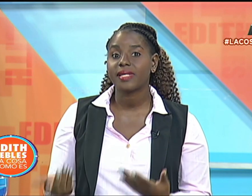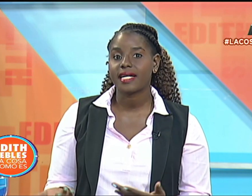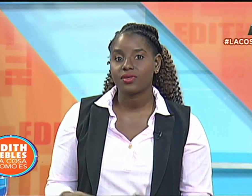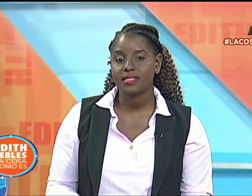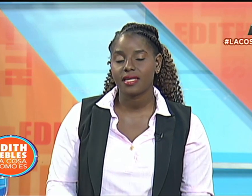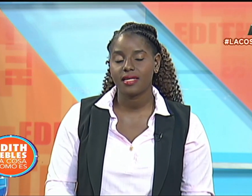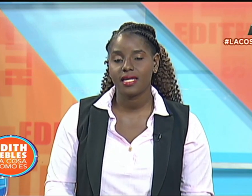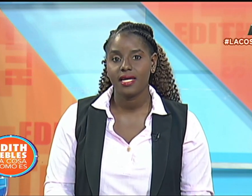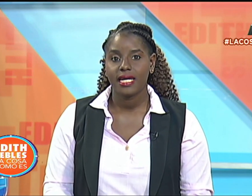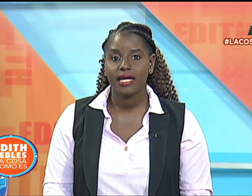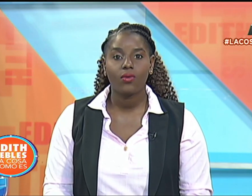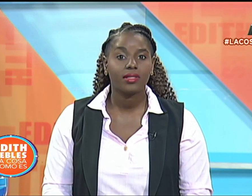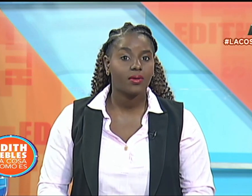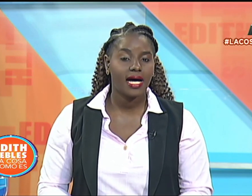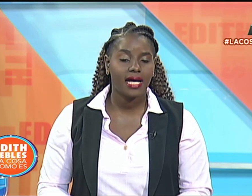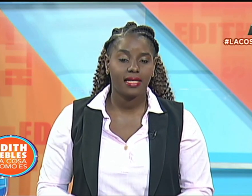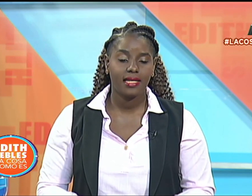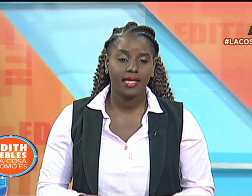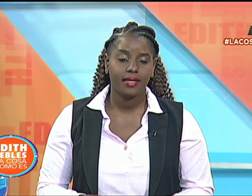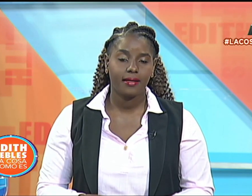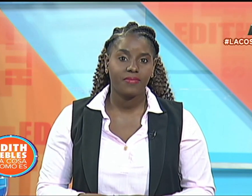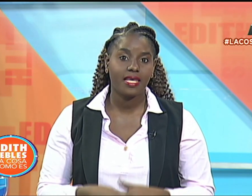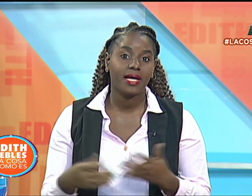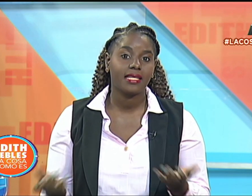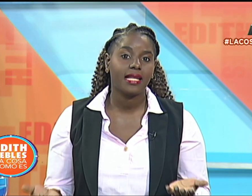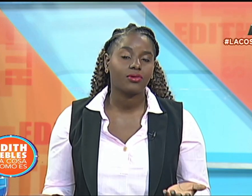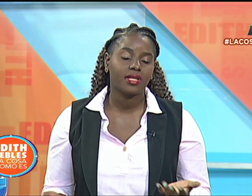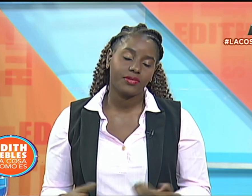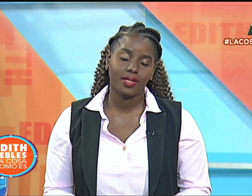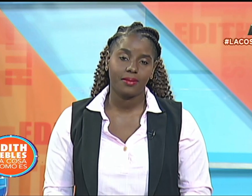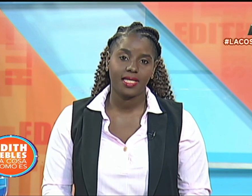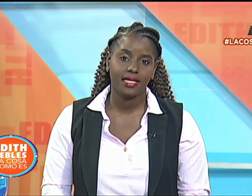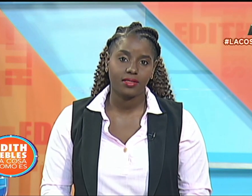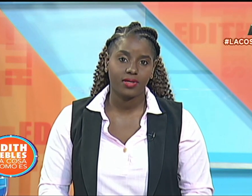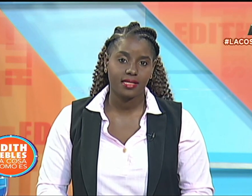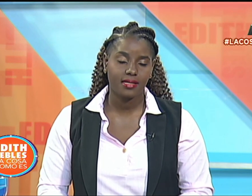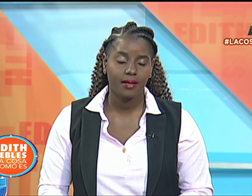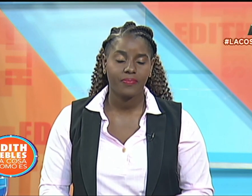las implicaciones que tiene en cuanto al tema de narcotráfico